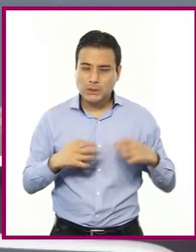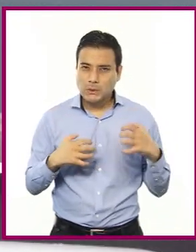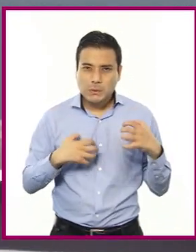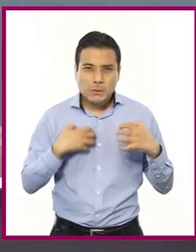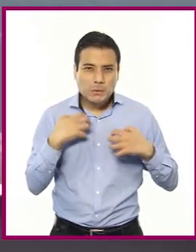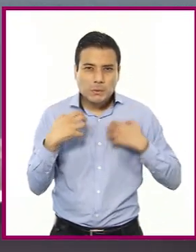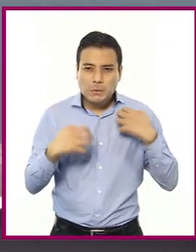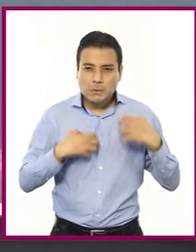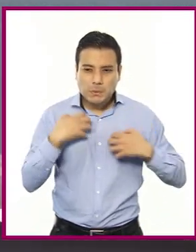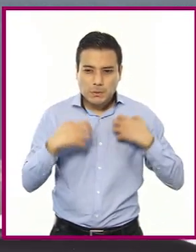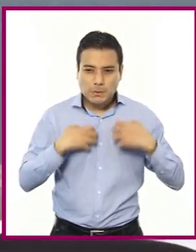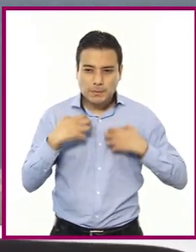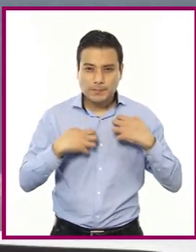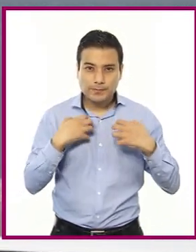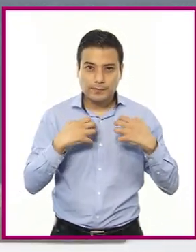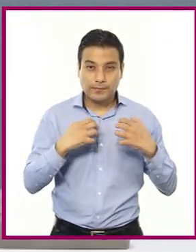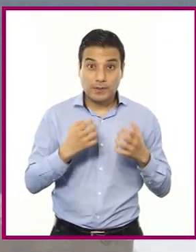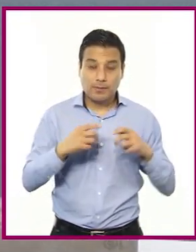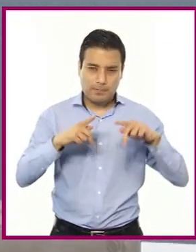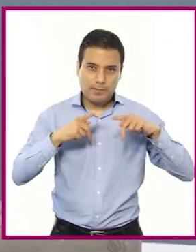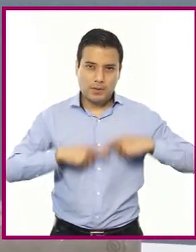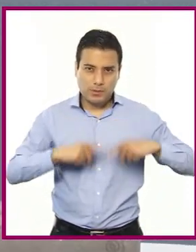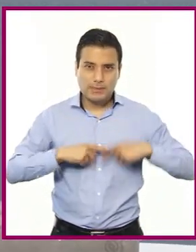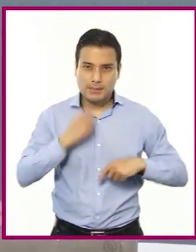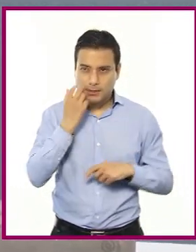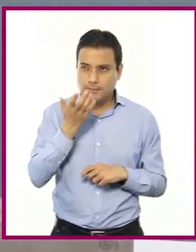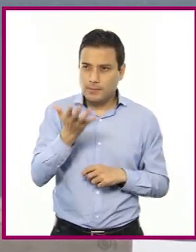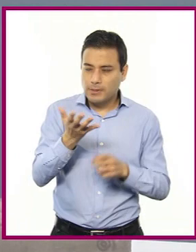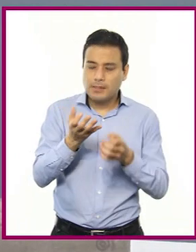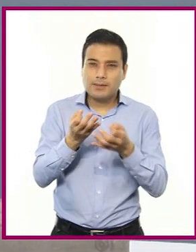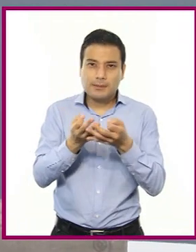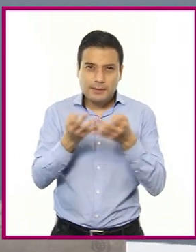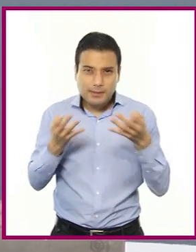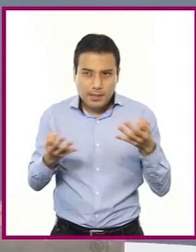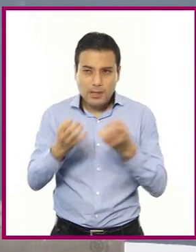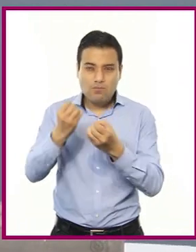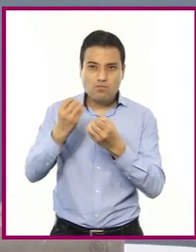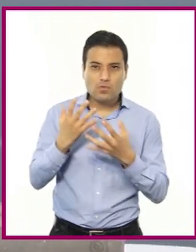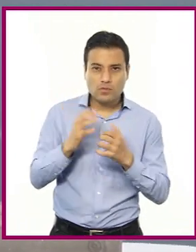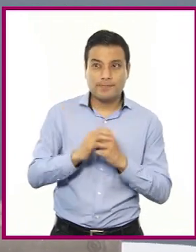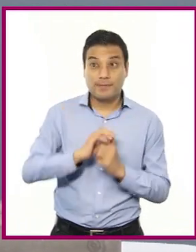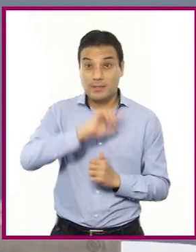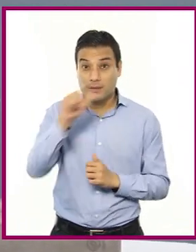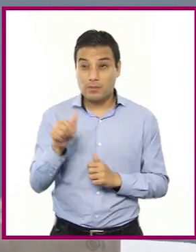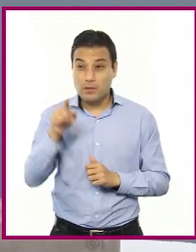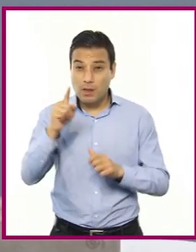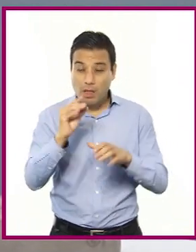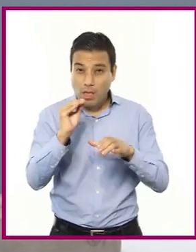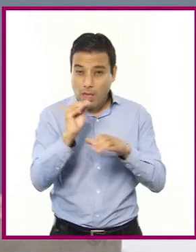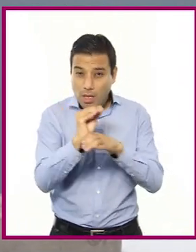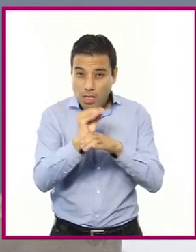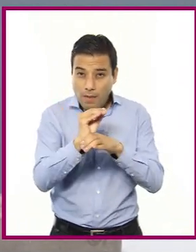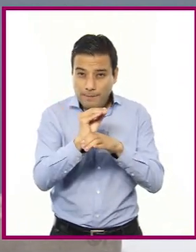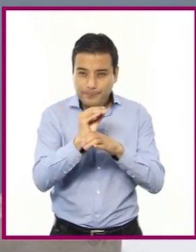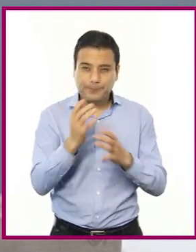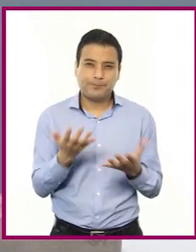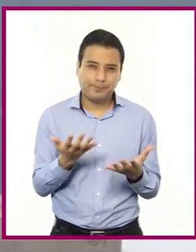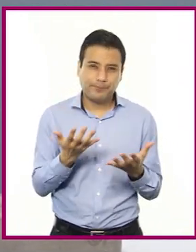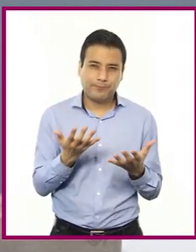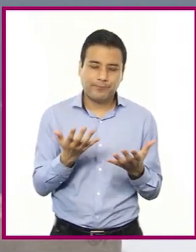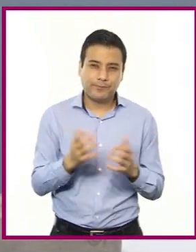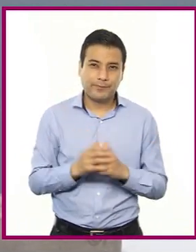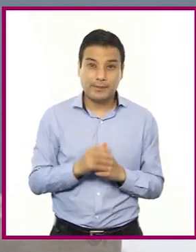la denegación de solicitudes de tierra más las numerosas resoluciones de inafectabilidad agrícola y ganadera